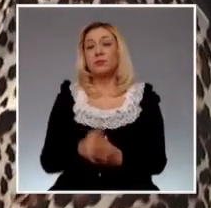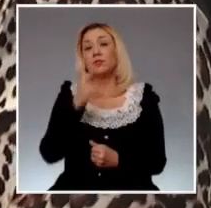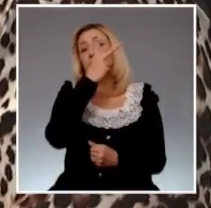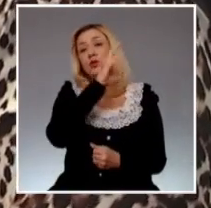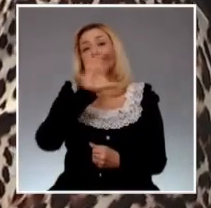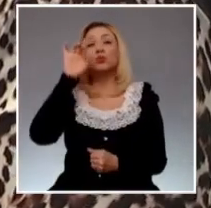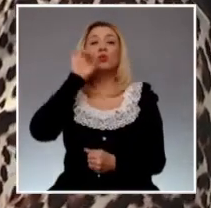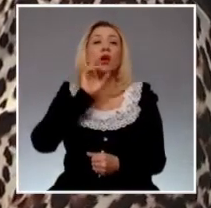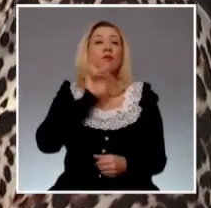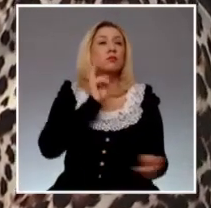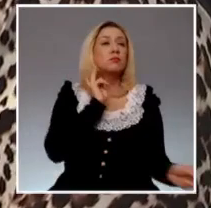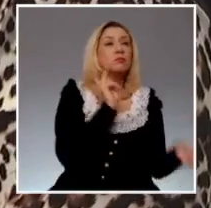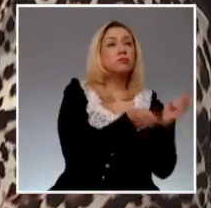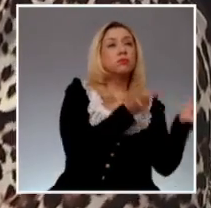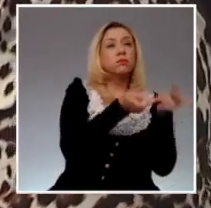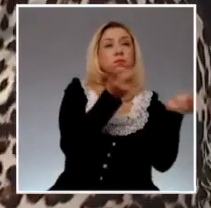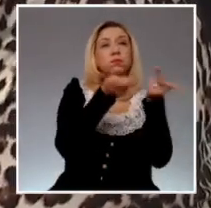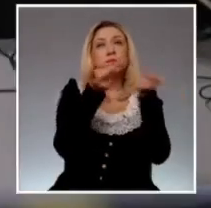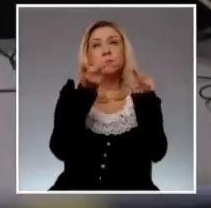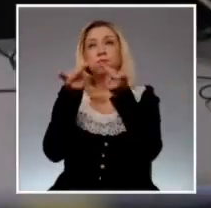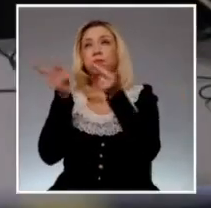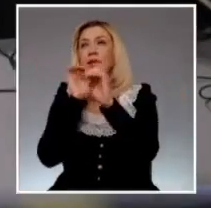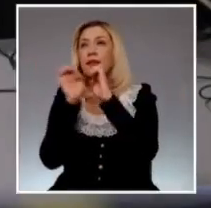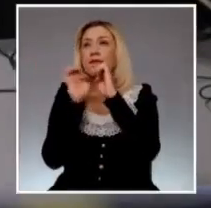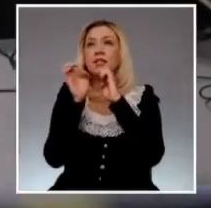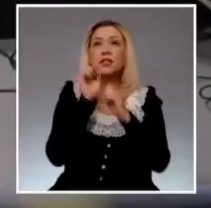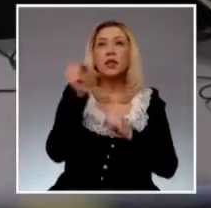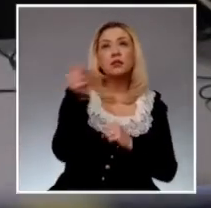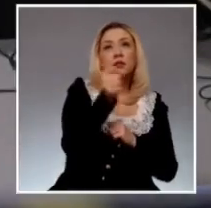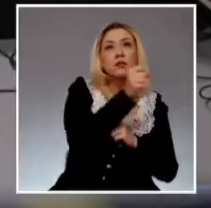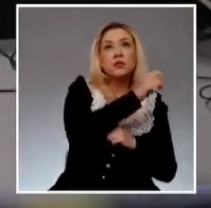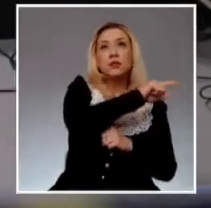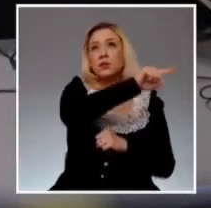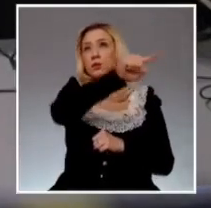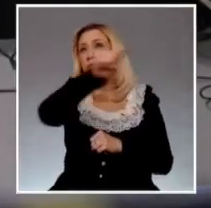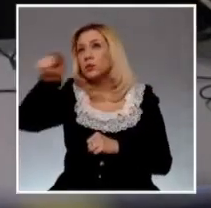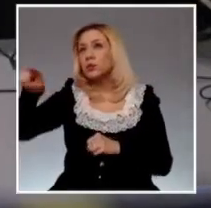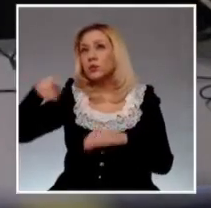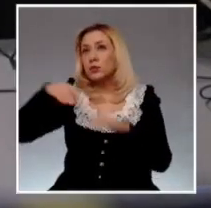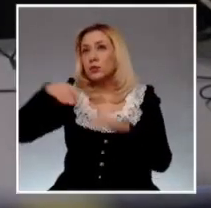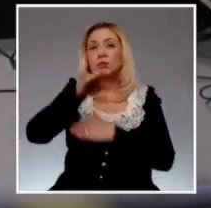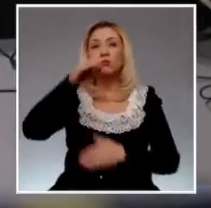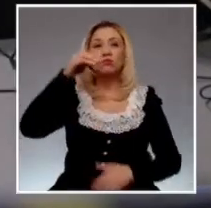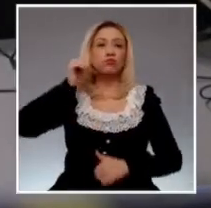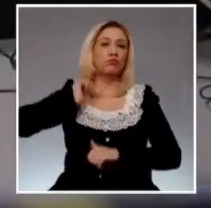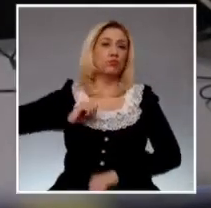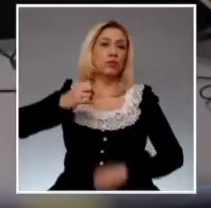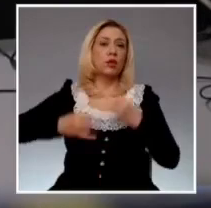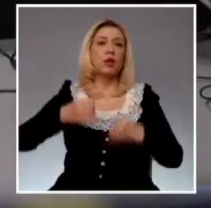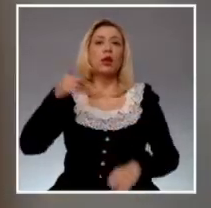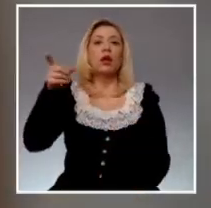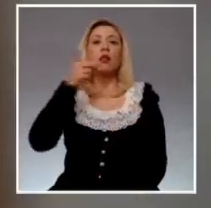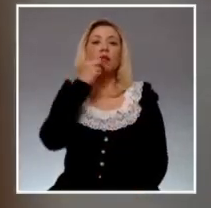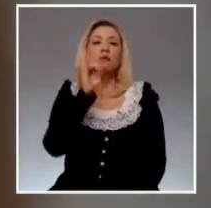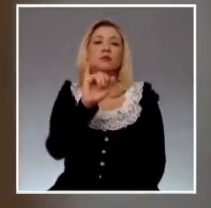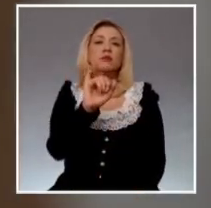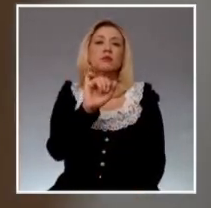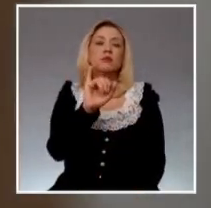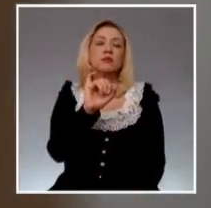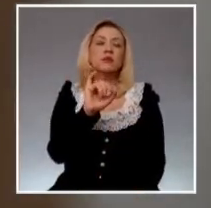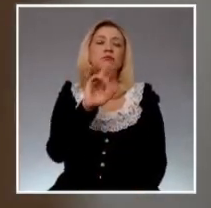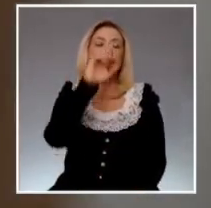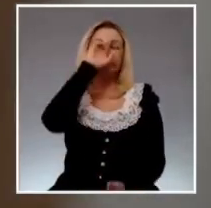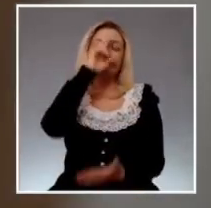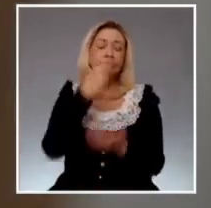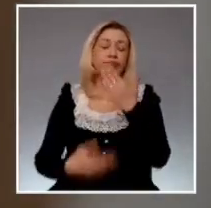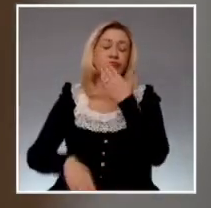órganos jurisdiccionales, en la que se descubrió que el 86% han sufrido discriminación o violencia, 69%